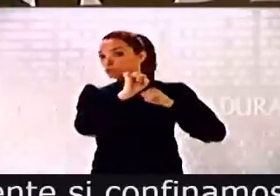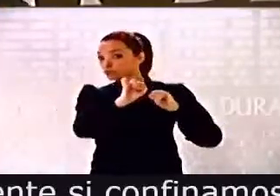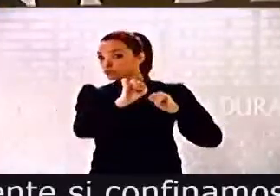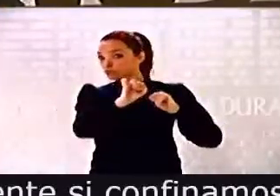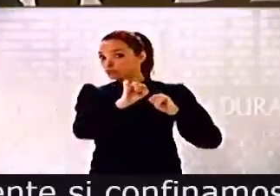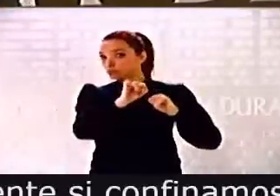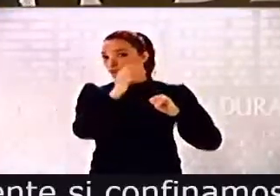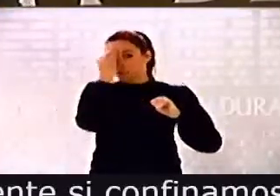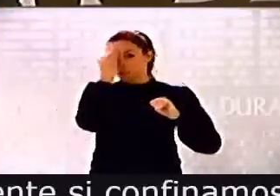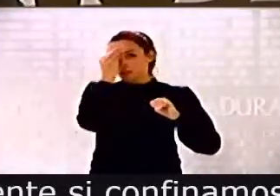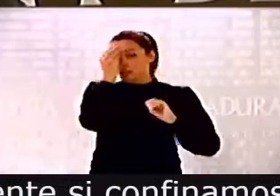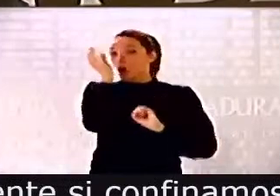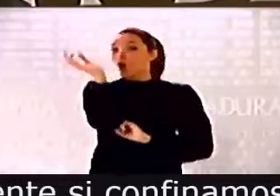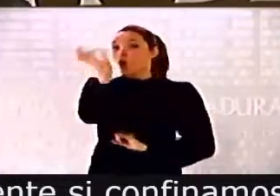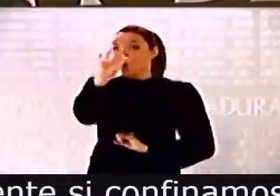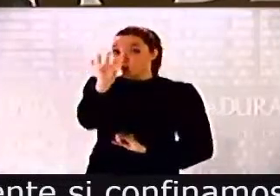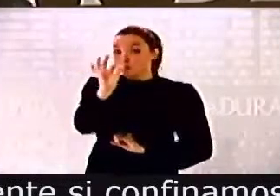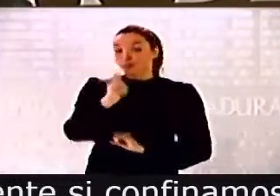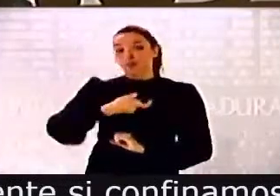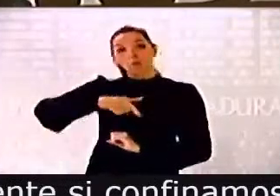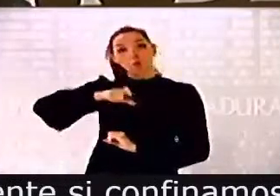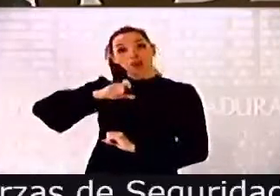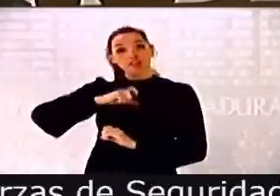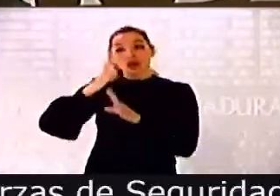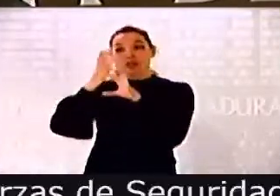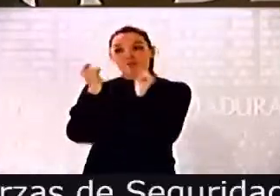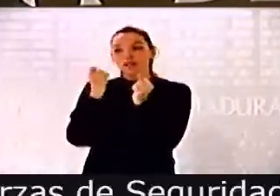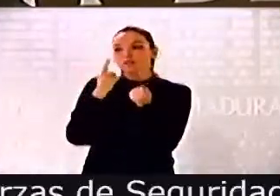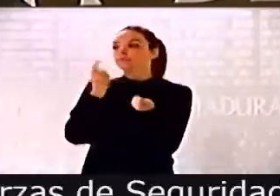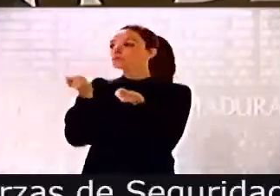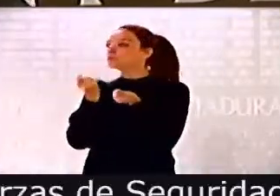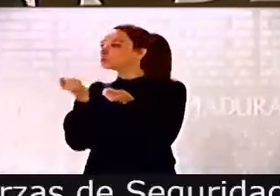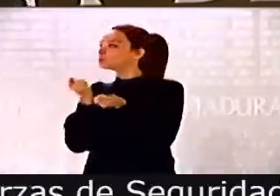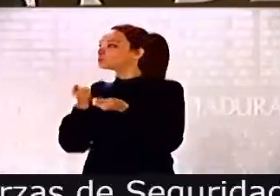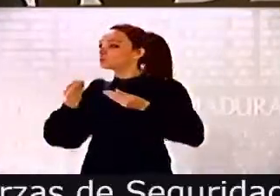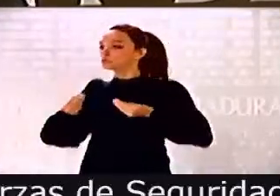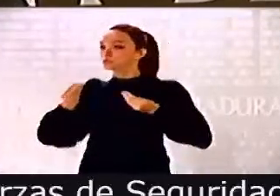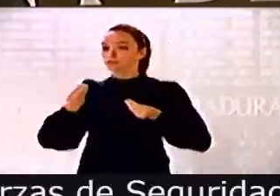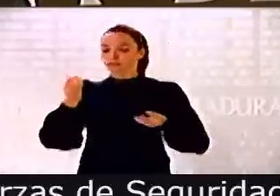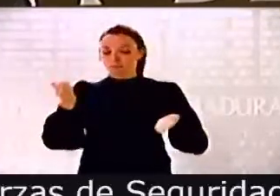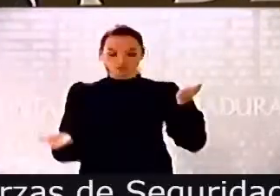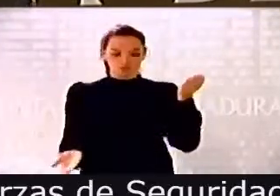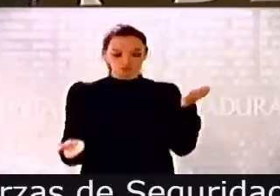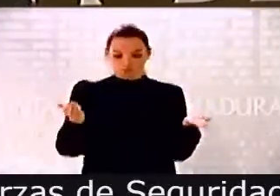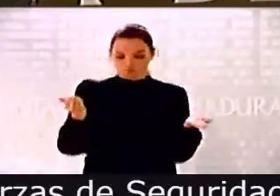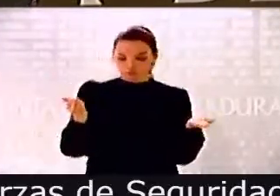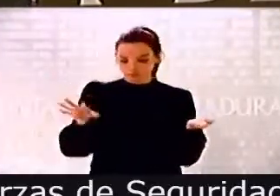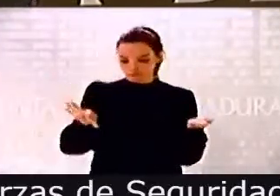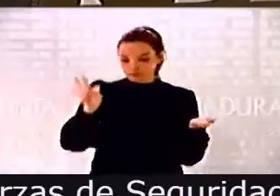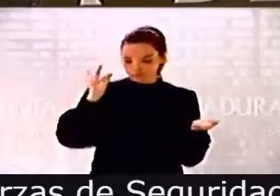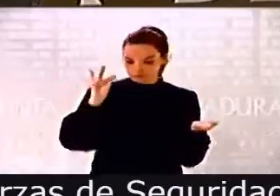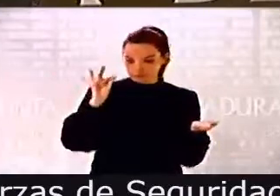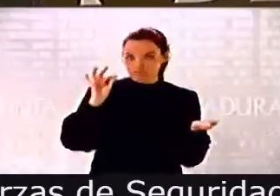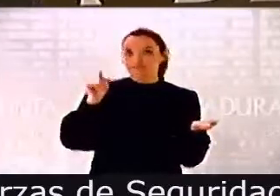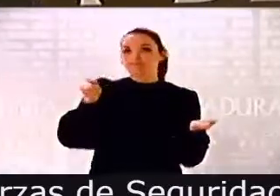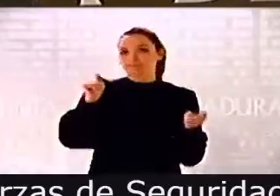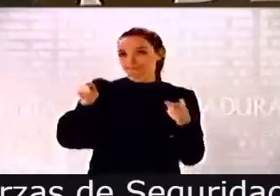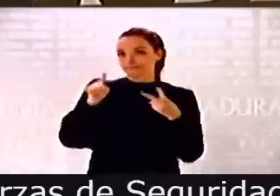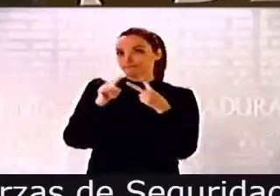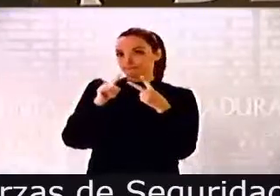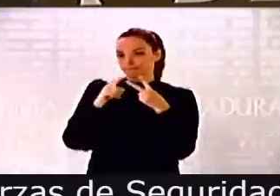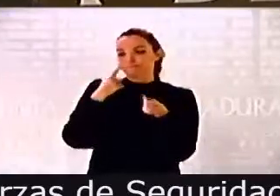los cuerpos y fuerzas de seguridad controlen a las personas, hemos decidido que controlen a las personas,